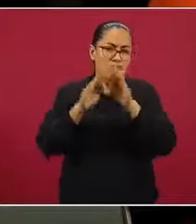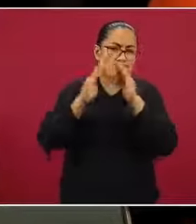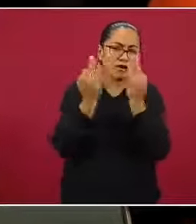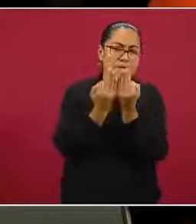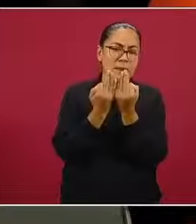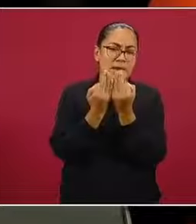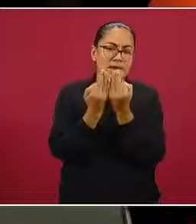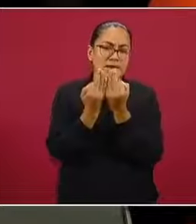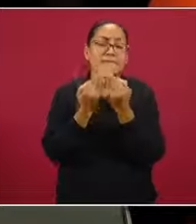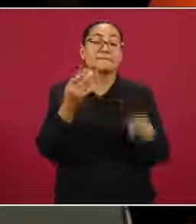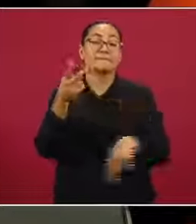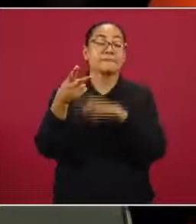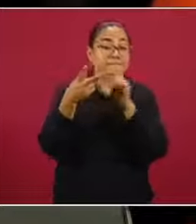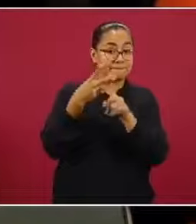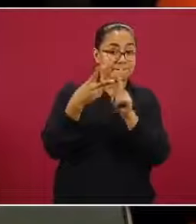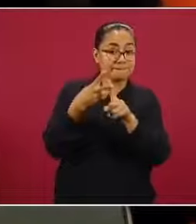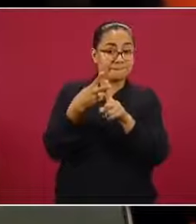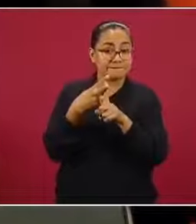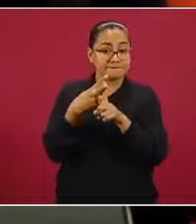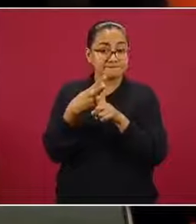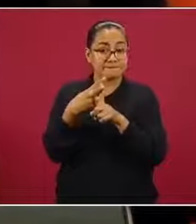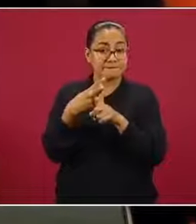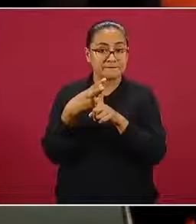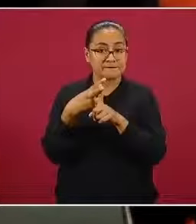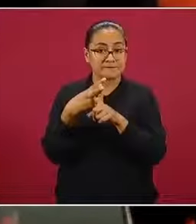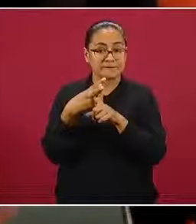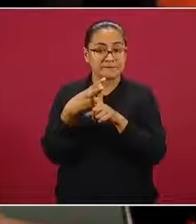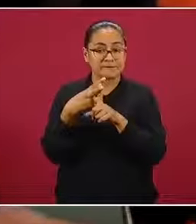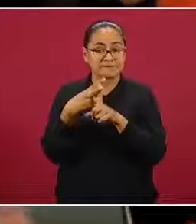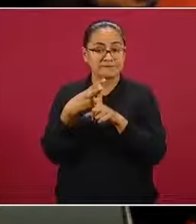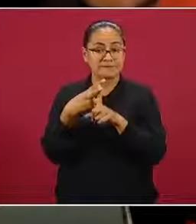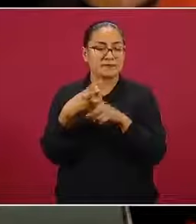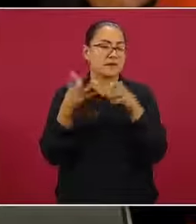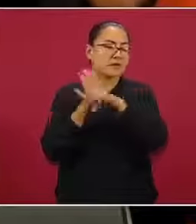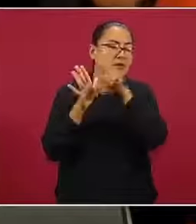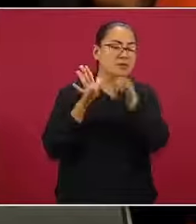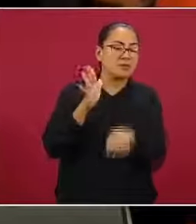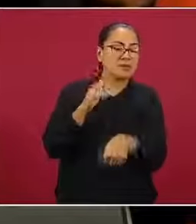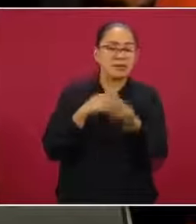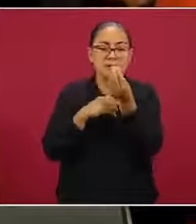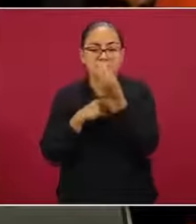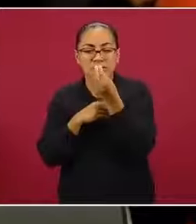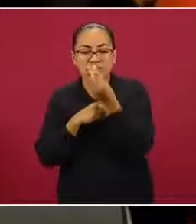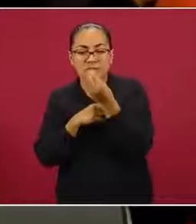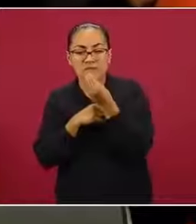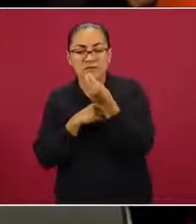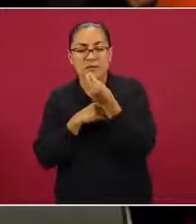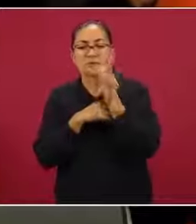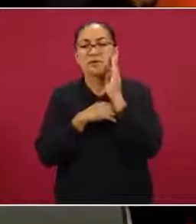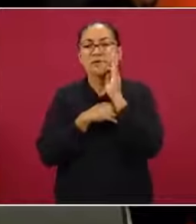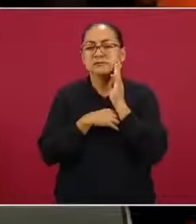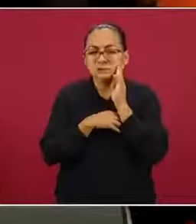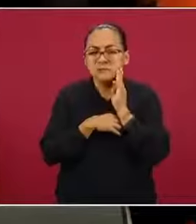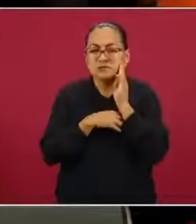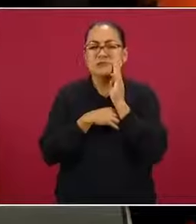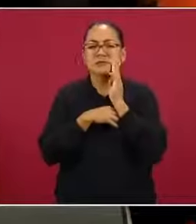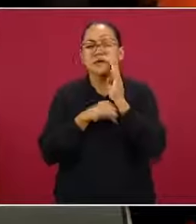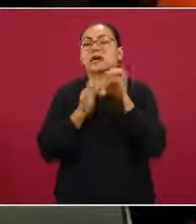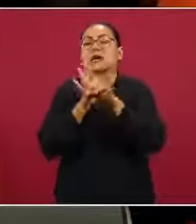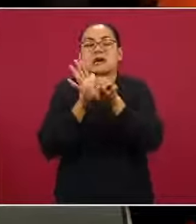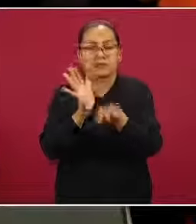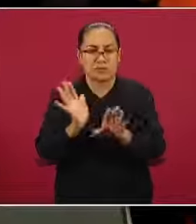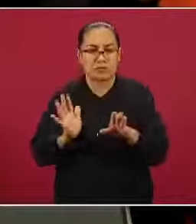de México sobre los superalimentos, por ejemplo, las manzanas. Y otra cosa que quisiera también saber es, no